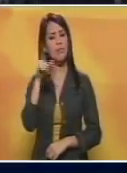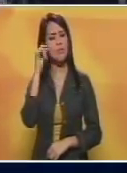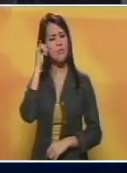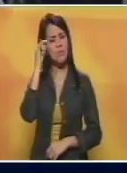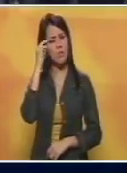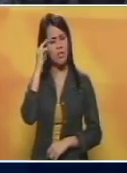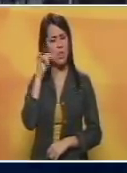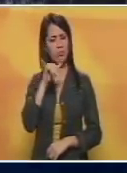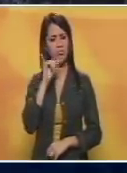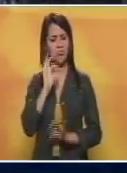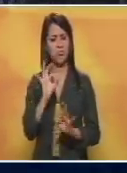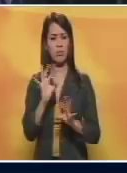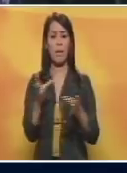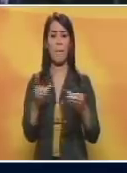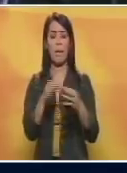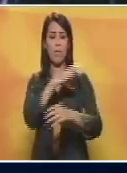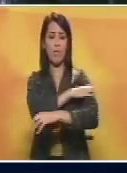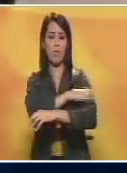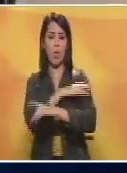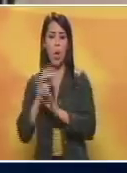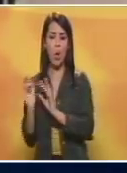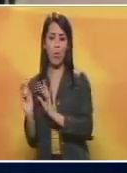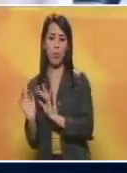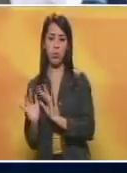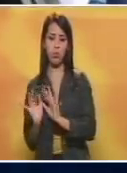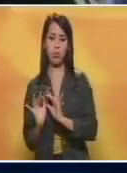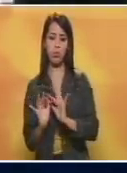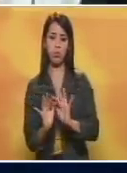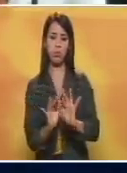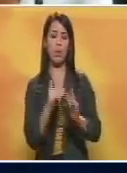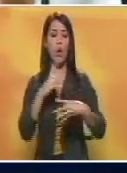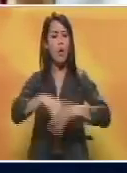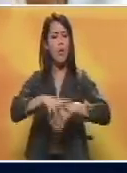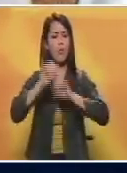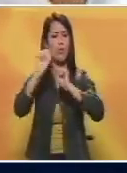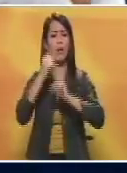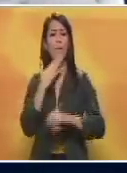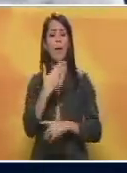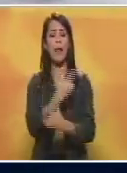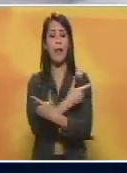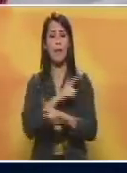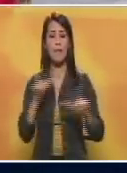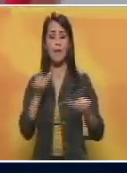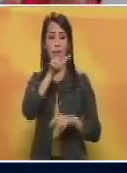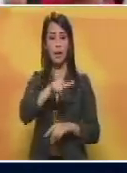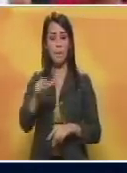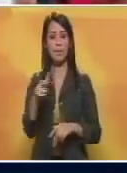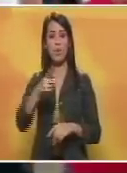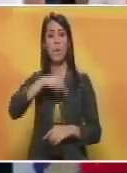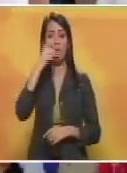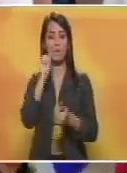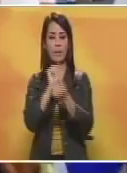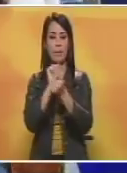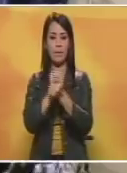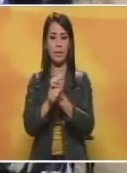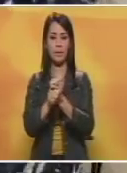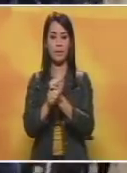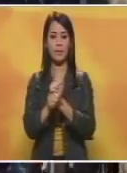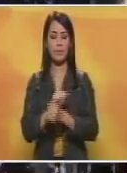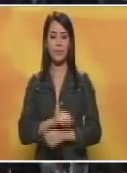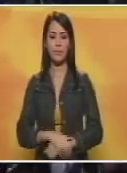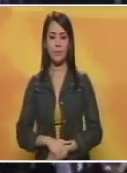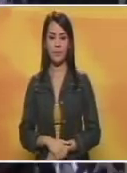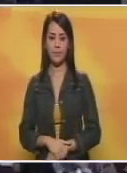en que miles de opositores salieron a las calles de managua para exigir la liberación de los llamados presos políticos en el